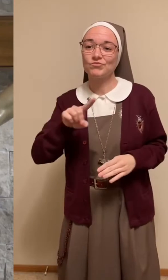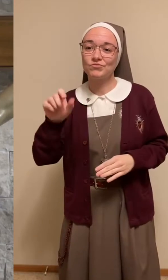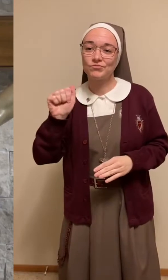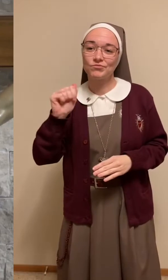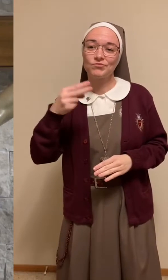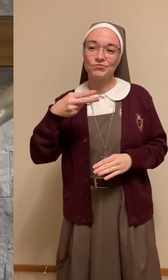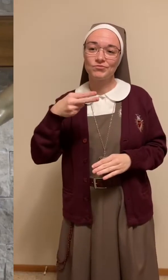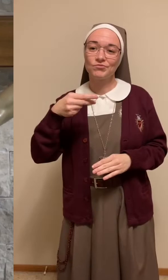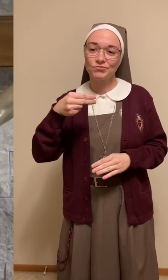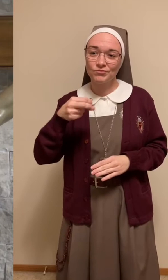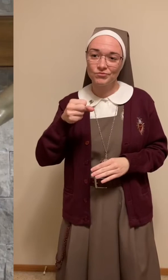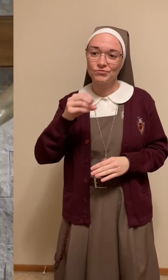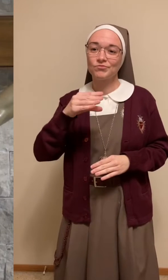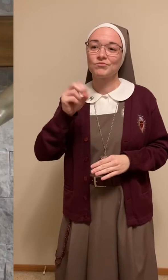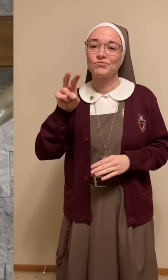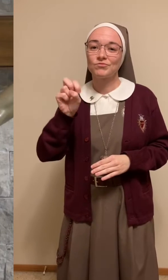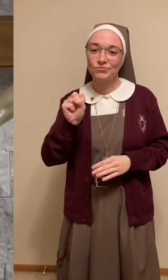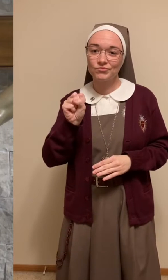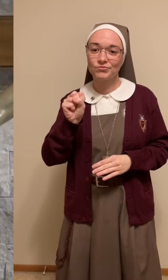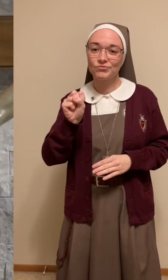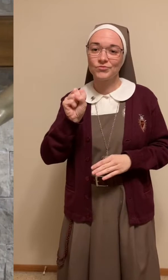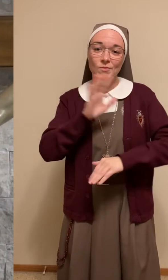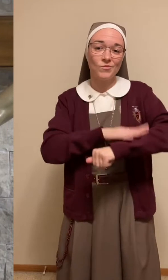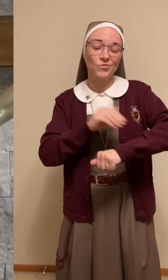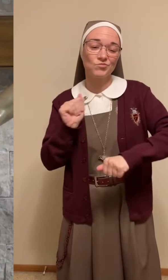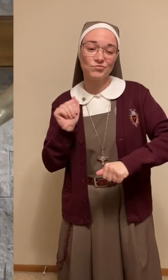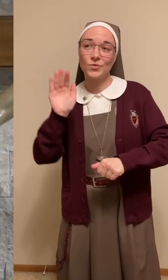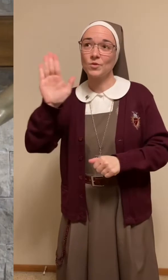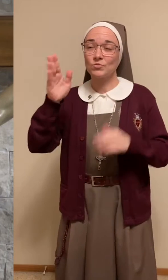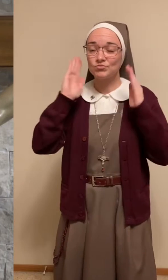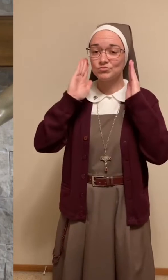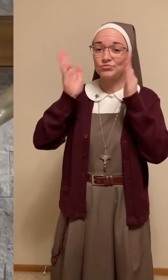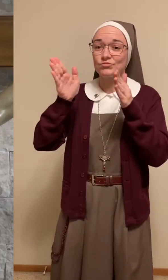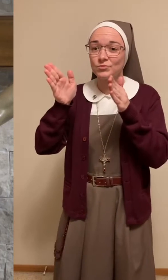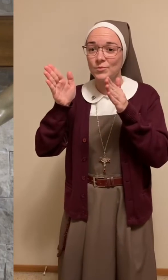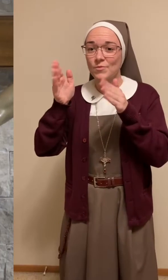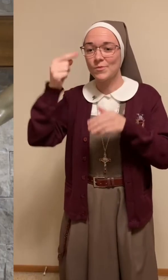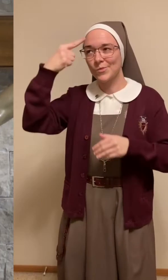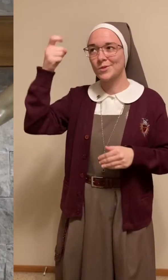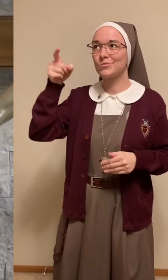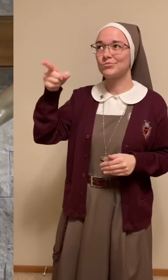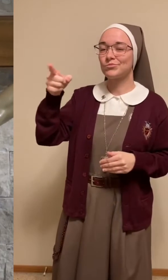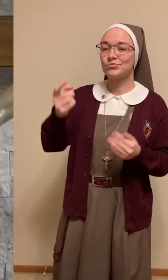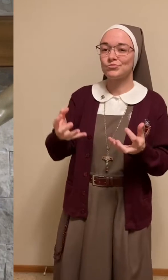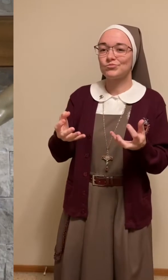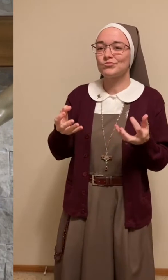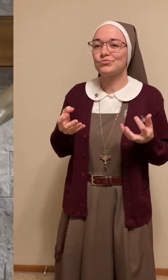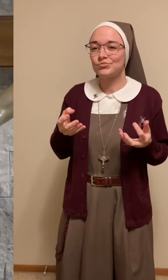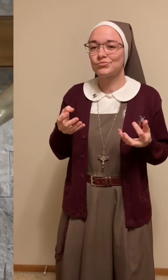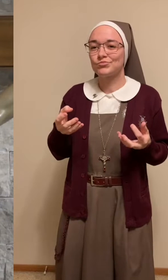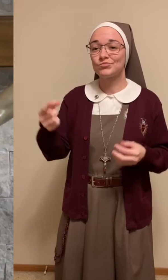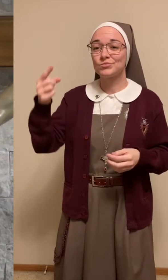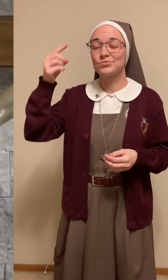la creatividad es aqueo te llama la atención Pues él quería conocerte